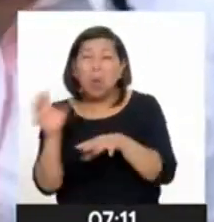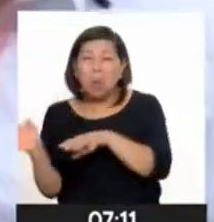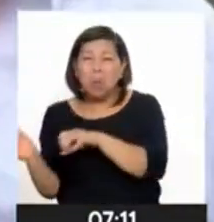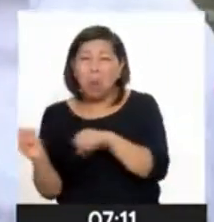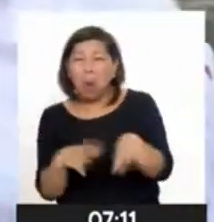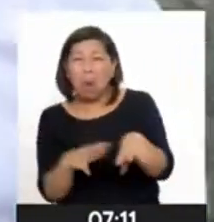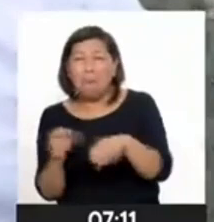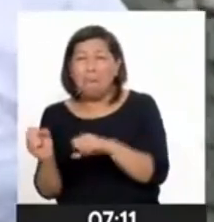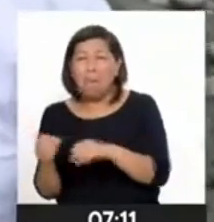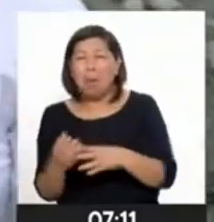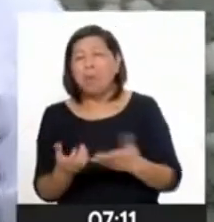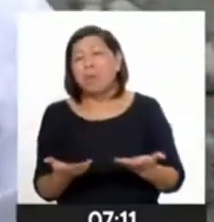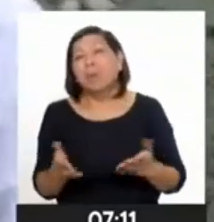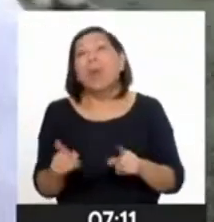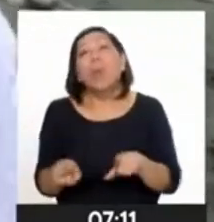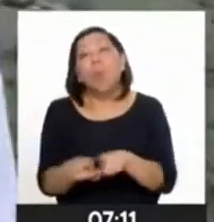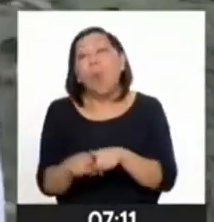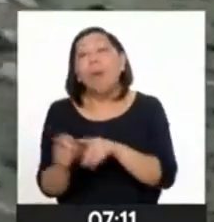basura, desperdicios.